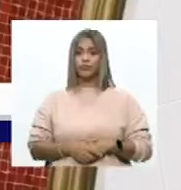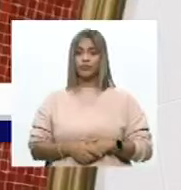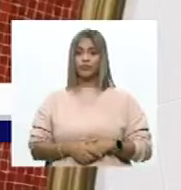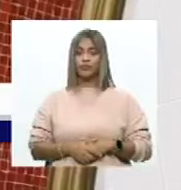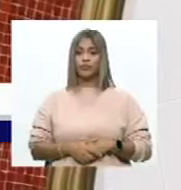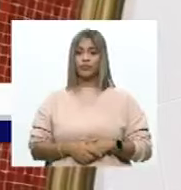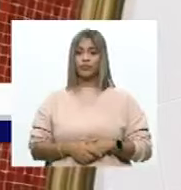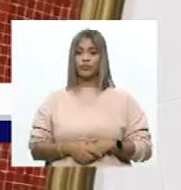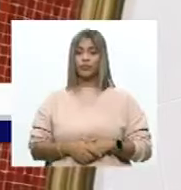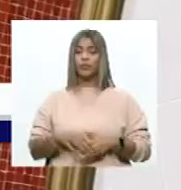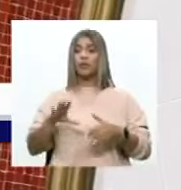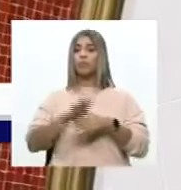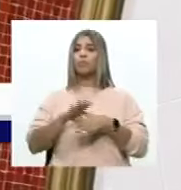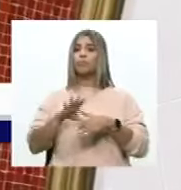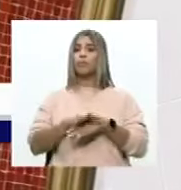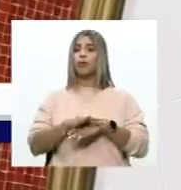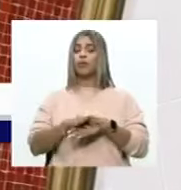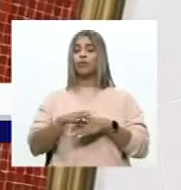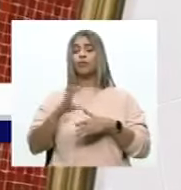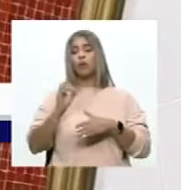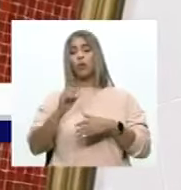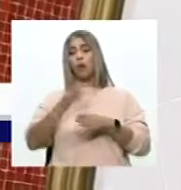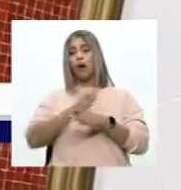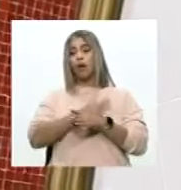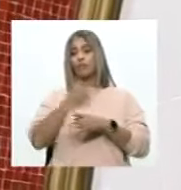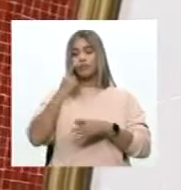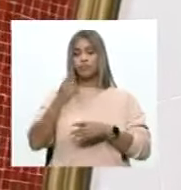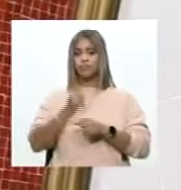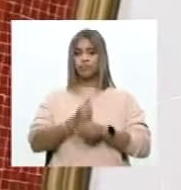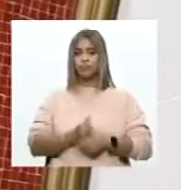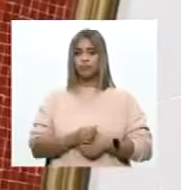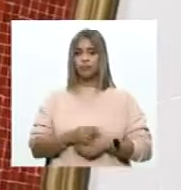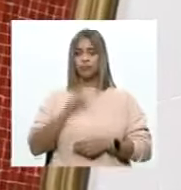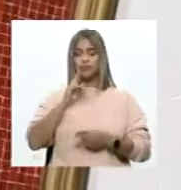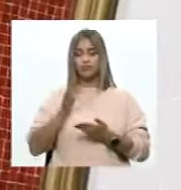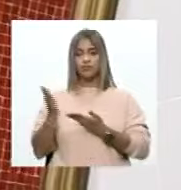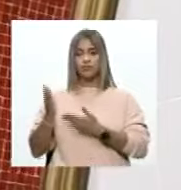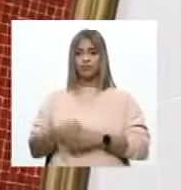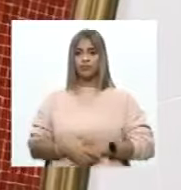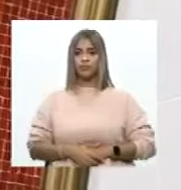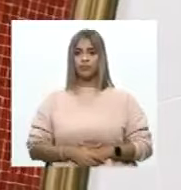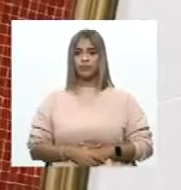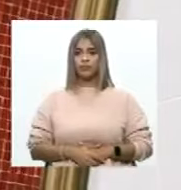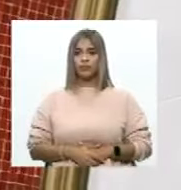en una próxima sesión ordinaria de la Asamblea Nacional. Adelante.